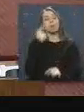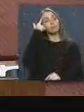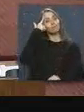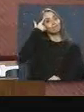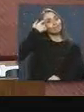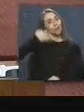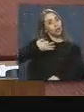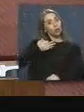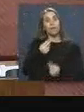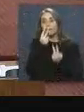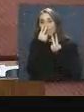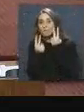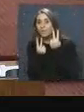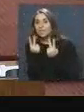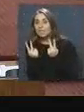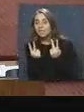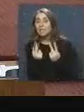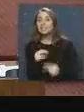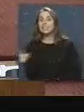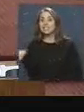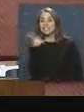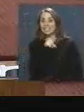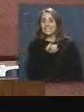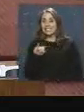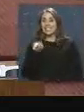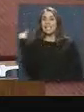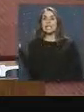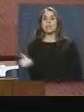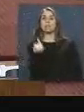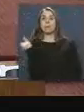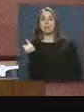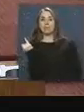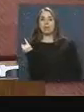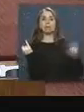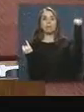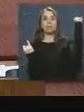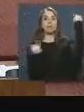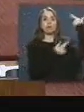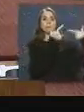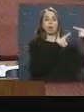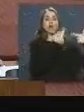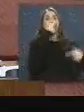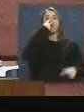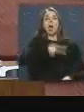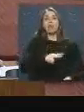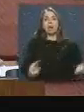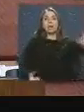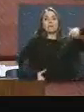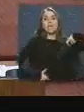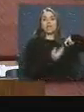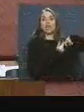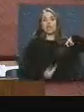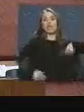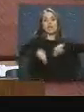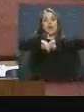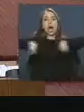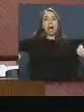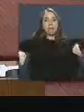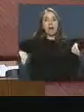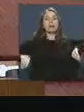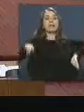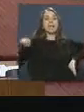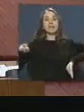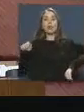sería viendo la independencia del servicio respecto del poder político y del gobierno de turno para ejercer la acción